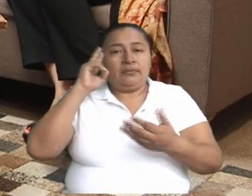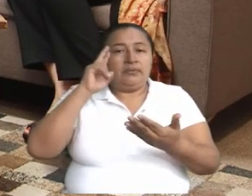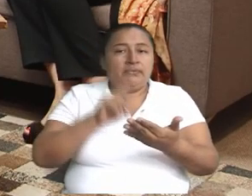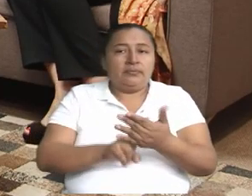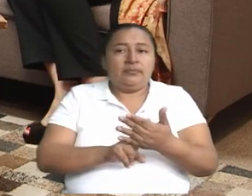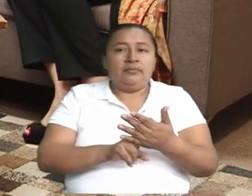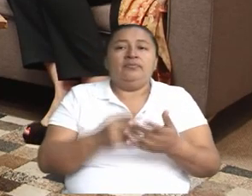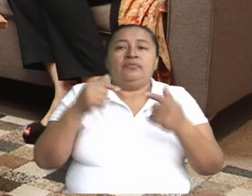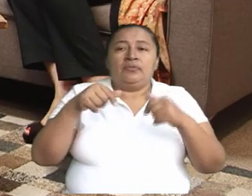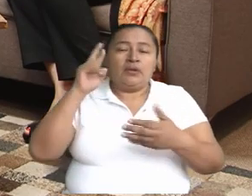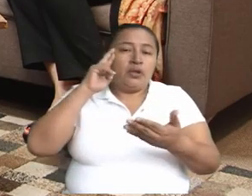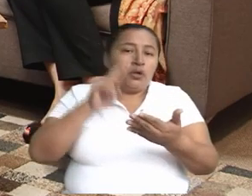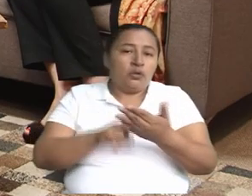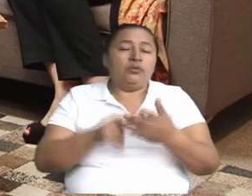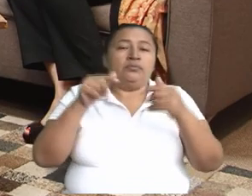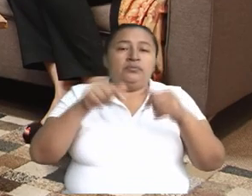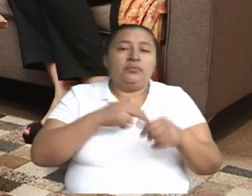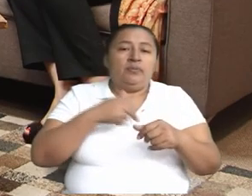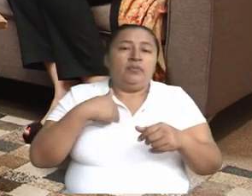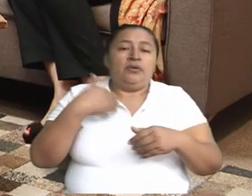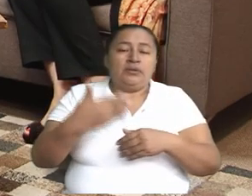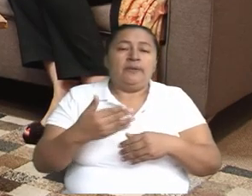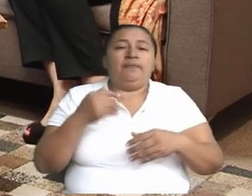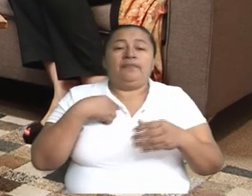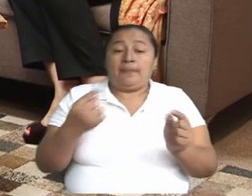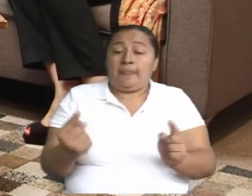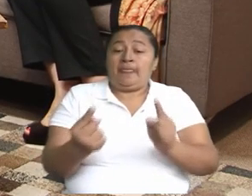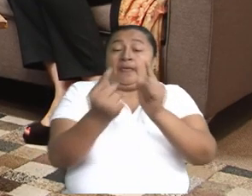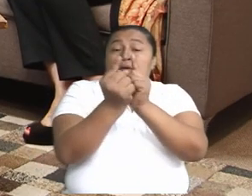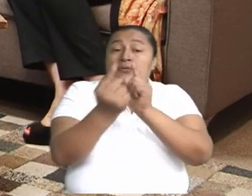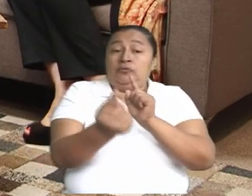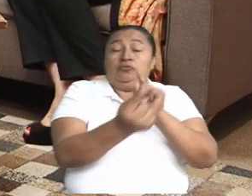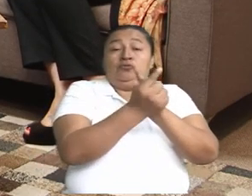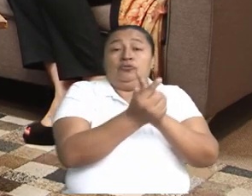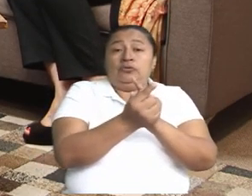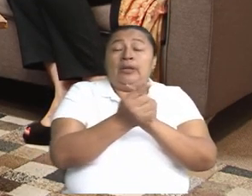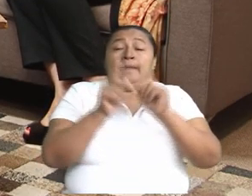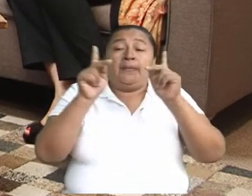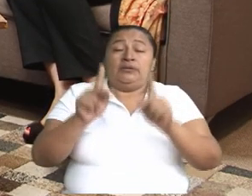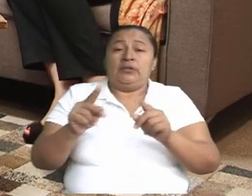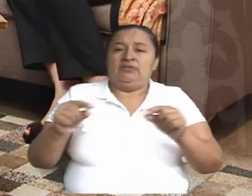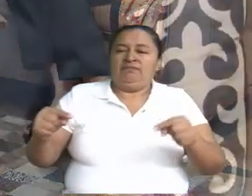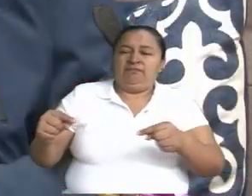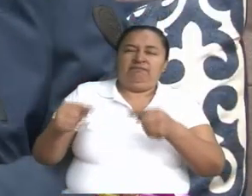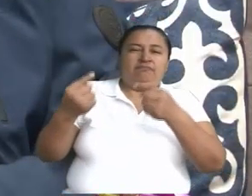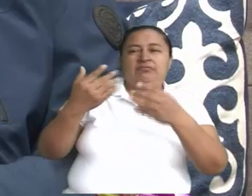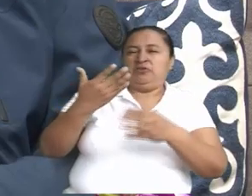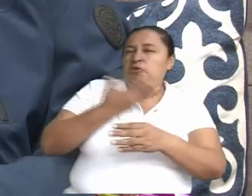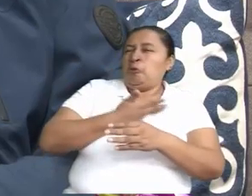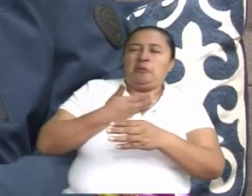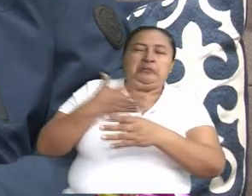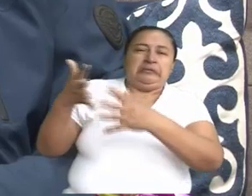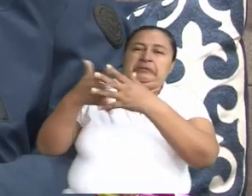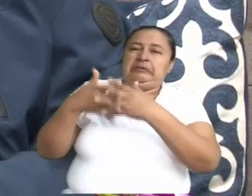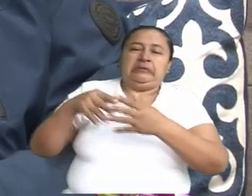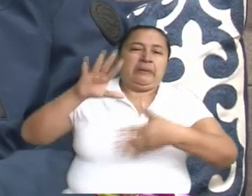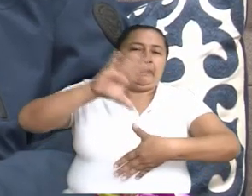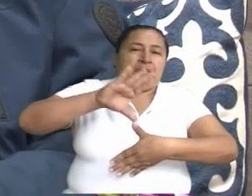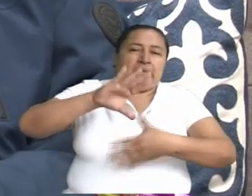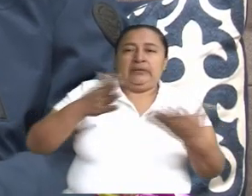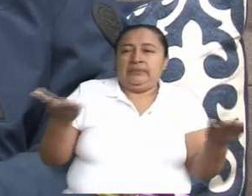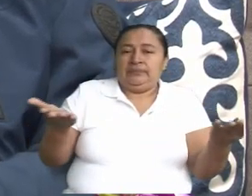Nada, que el recordatorio que estamos haciendo es encontrándonos los antiimperialistas de América. Es decir, que